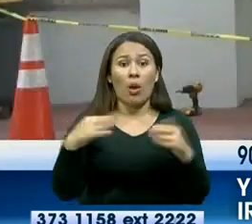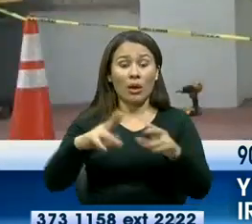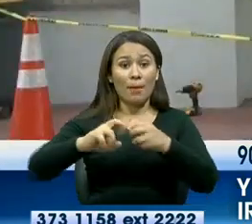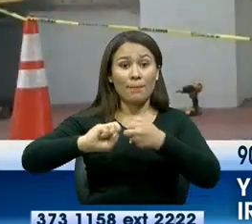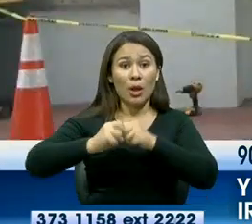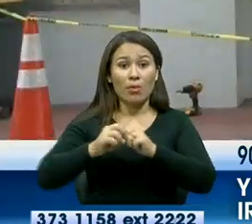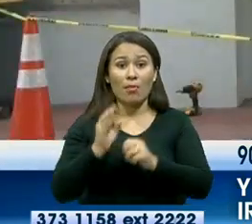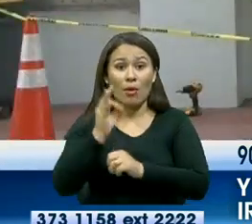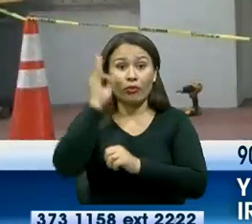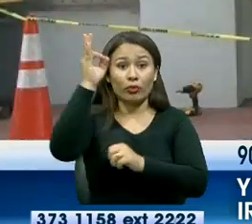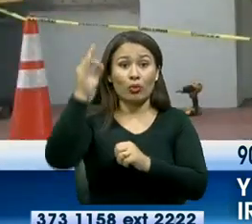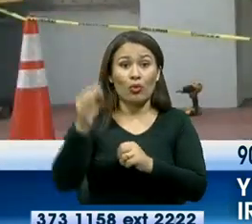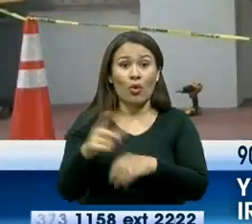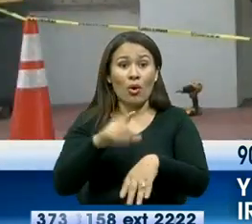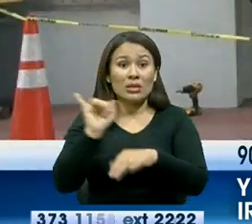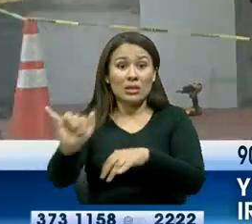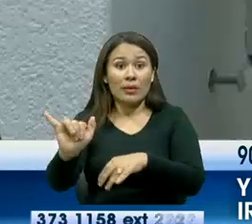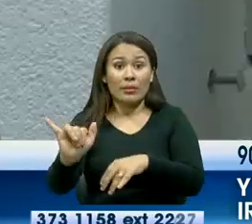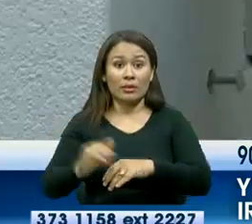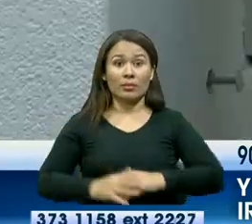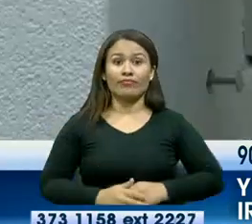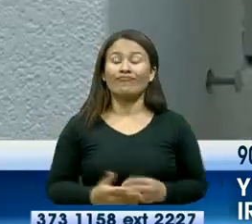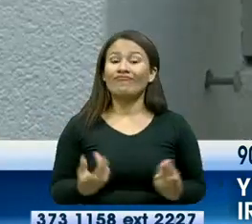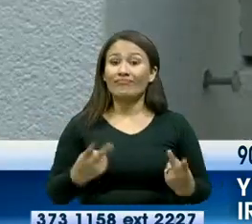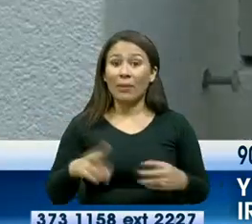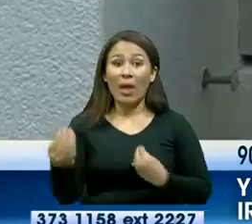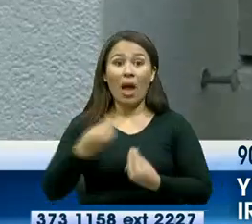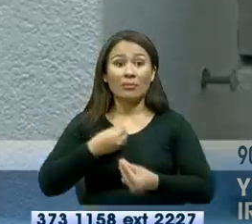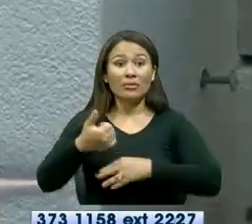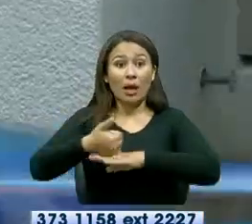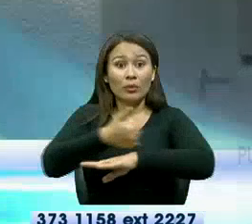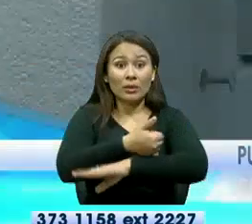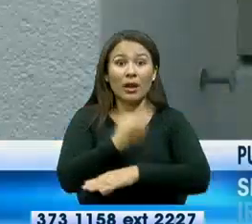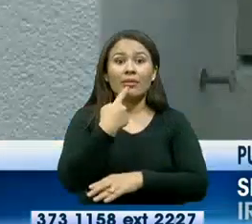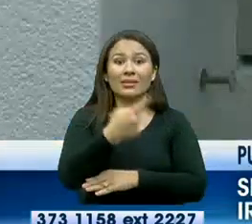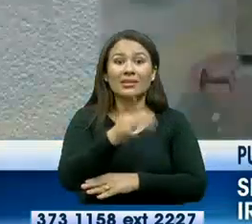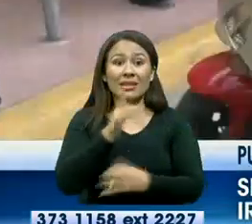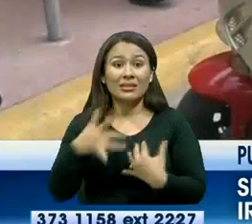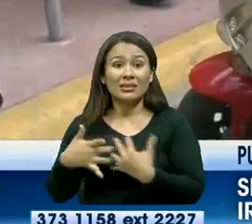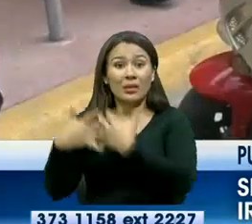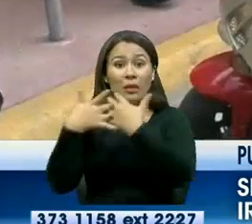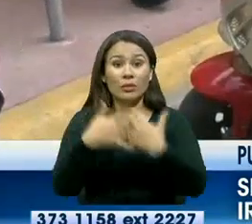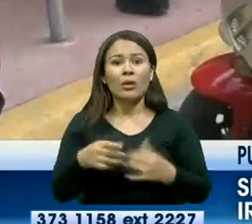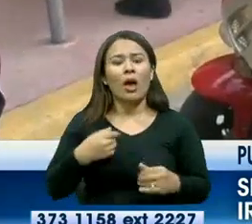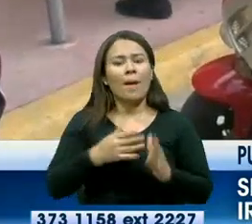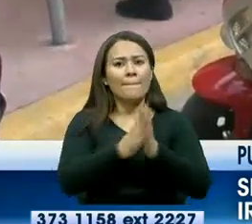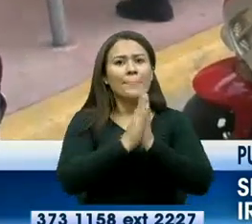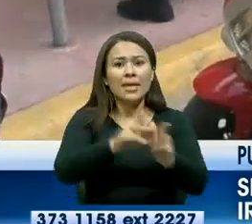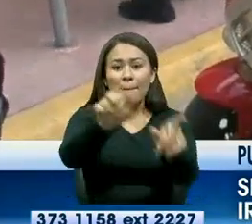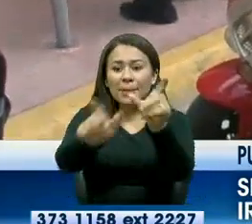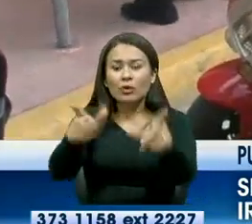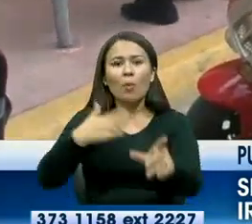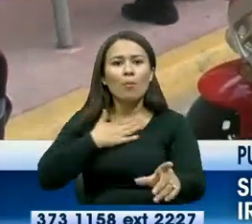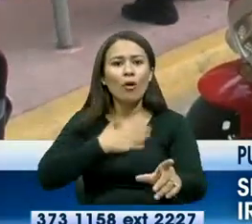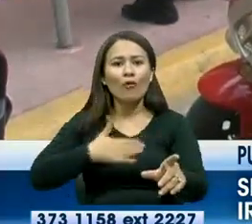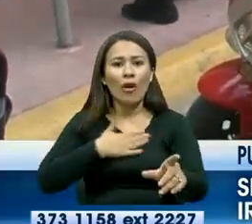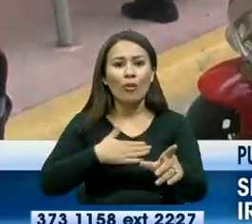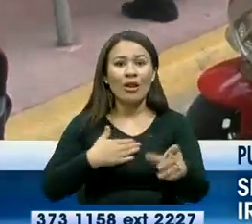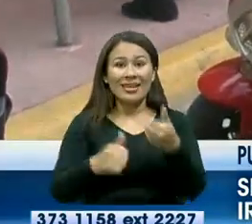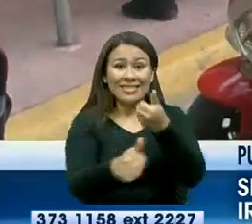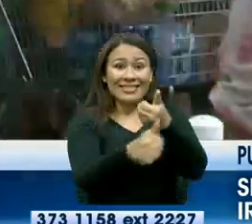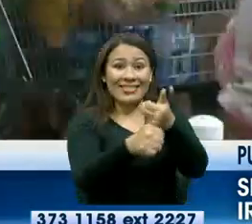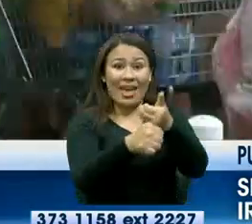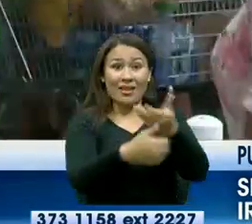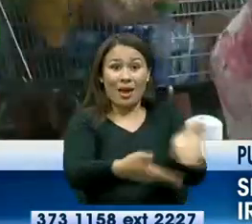ante la inclemencia del temporal. También las autoridades estadounidenses han solicitado a la población que evacúen las áreas que